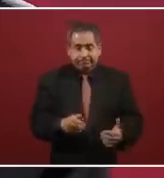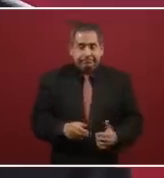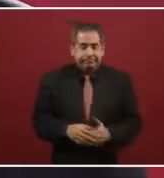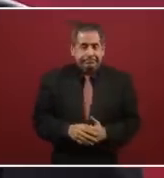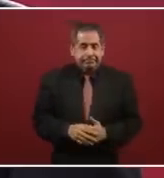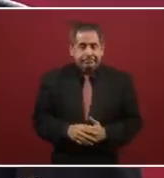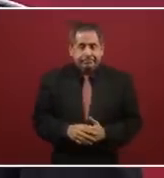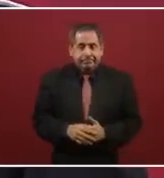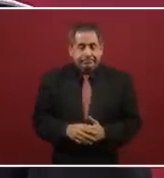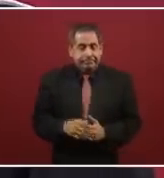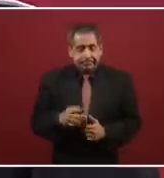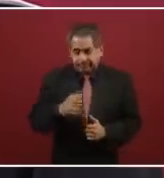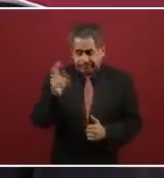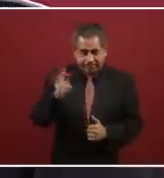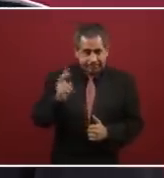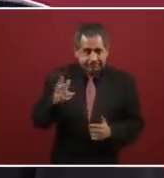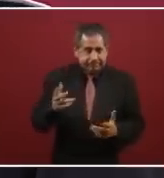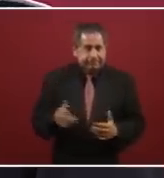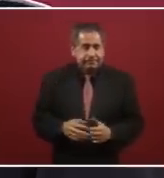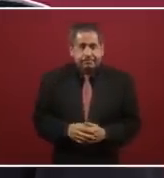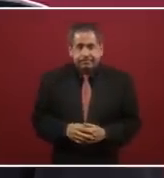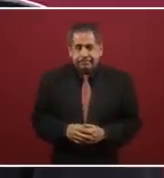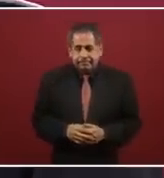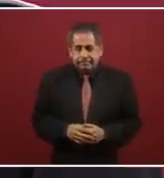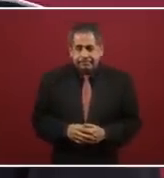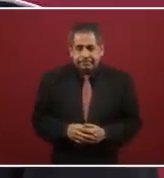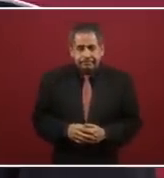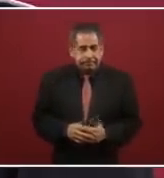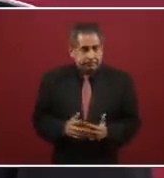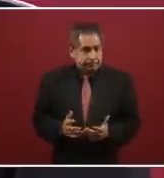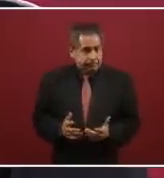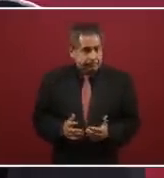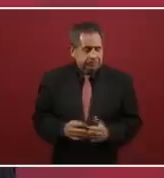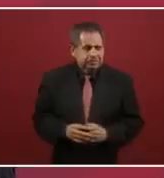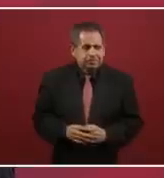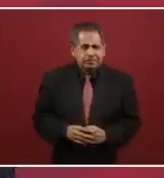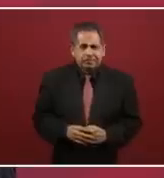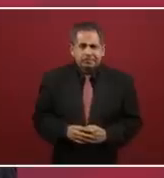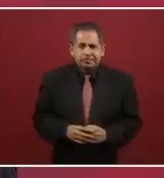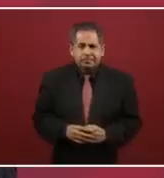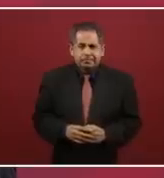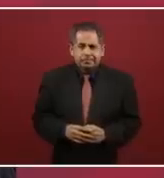Es que, de veras, qué